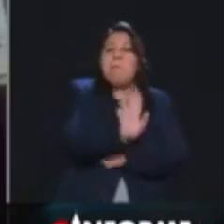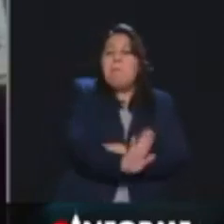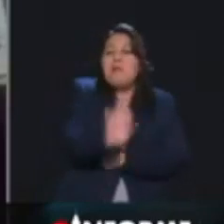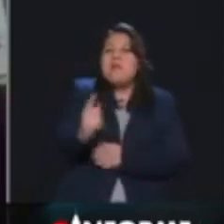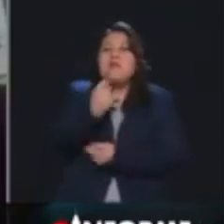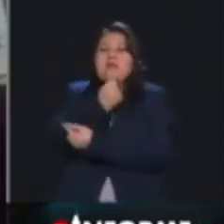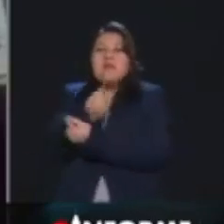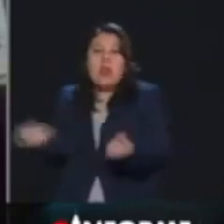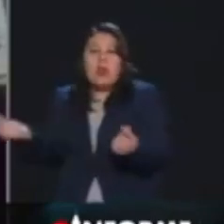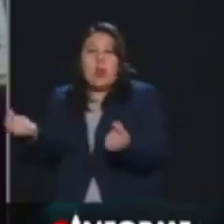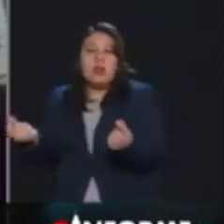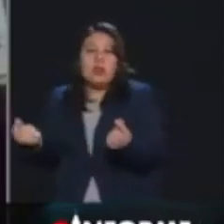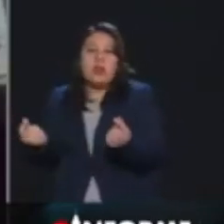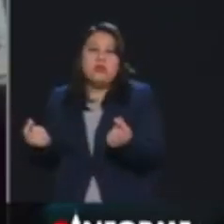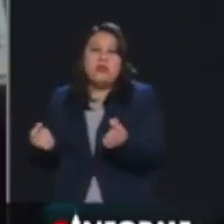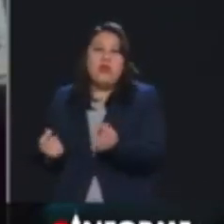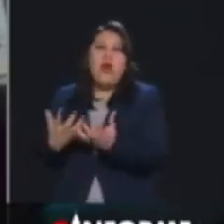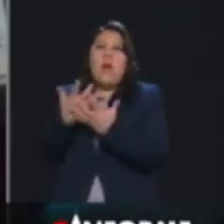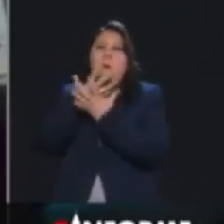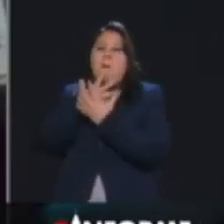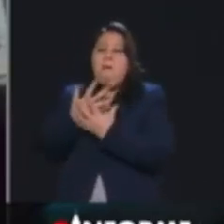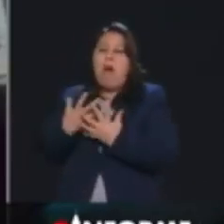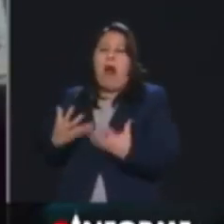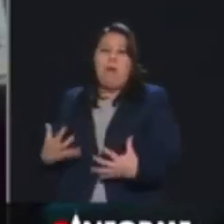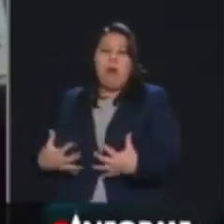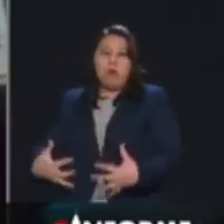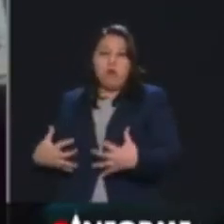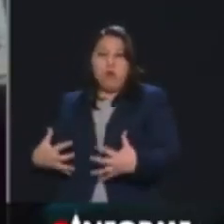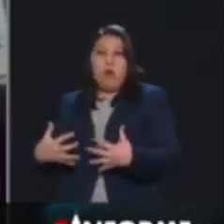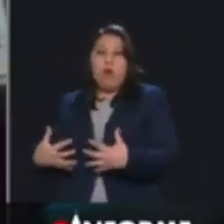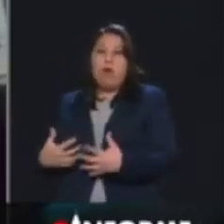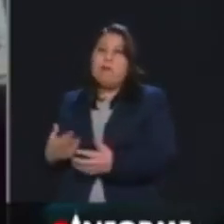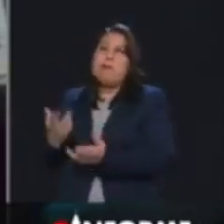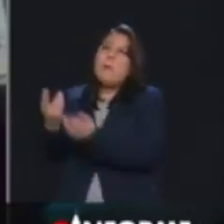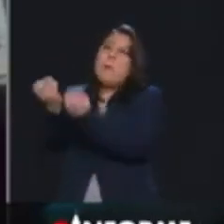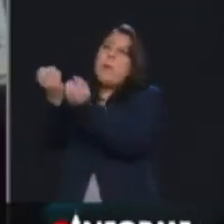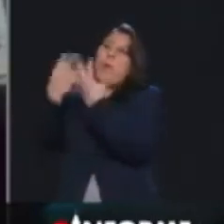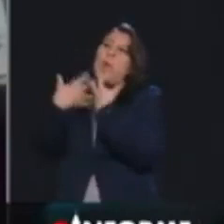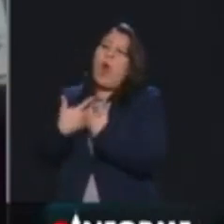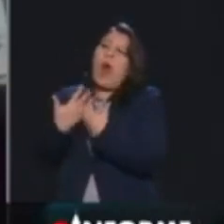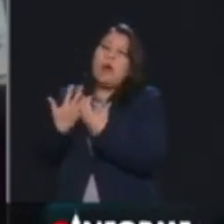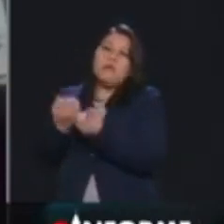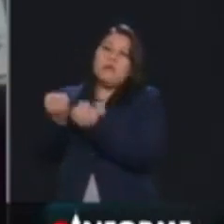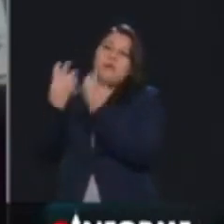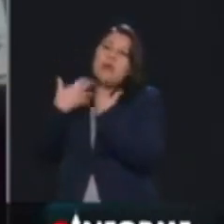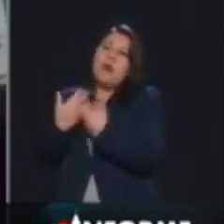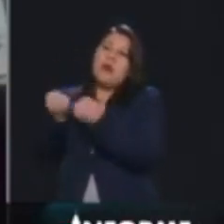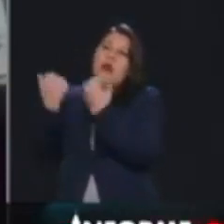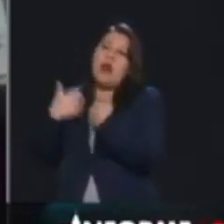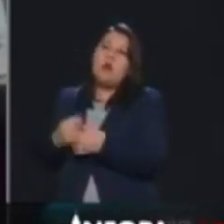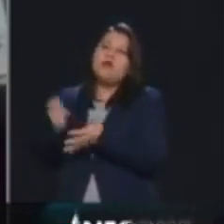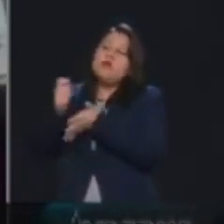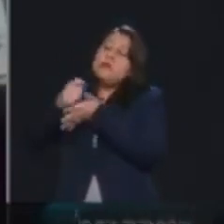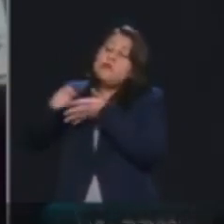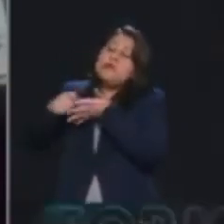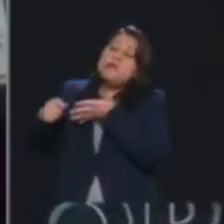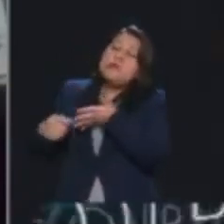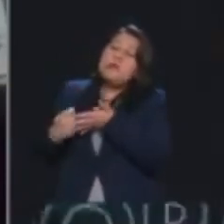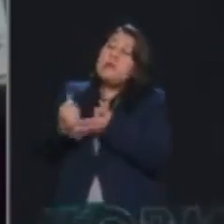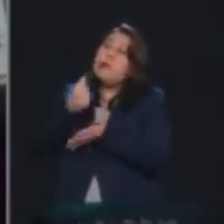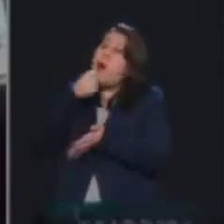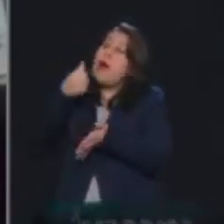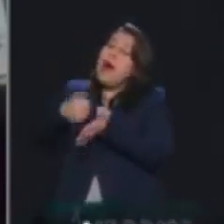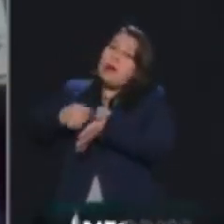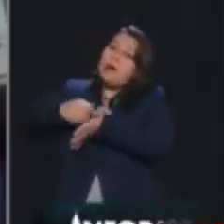Magos. Falta que te los traigan, ¿no? Pero no son niños y Santa Claus y los Reyes Magos no existen, Víctor. Perdóname que te informe